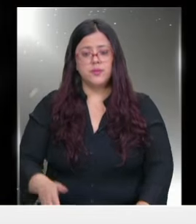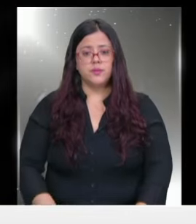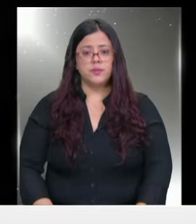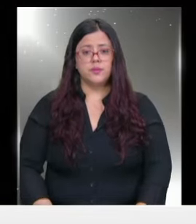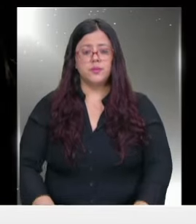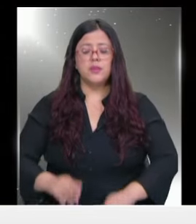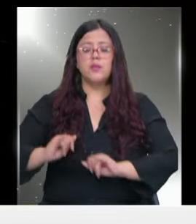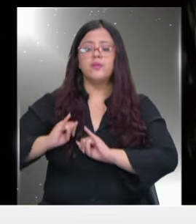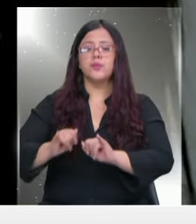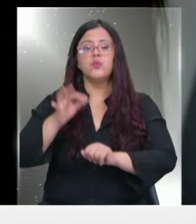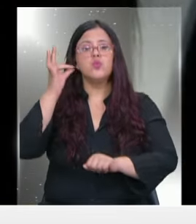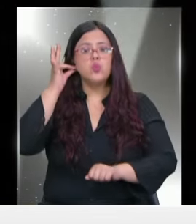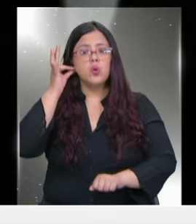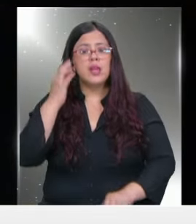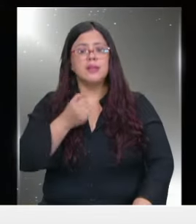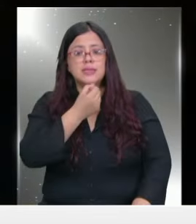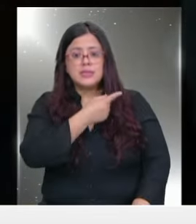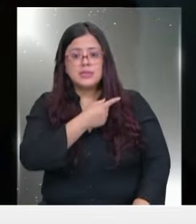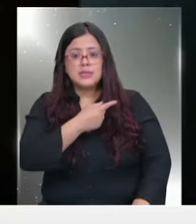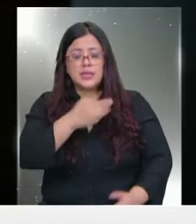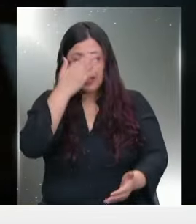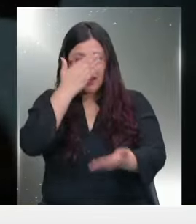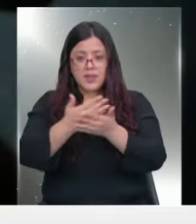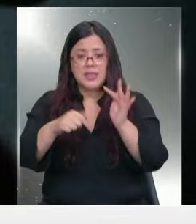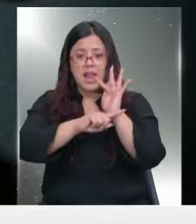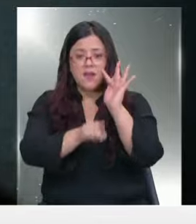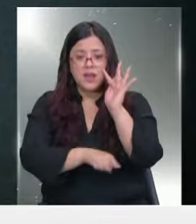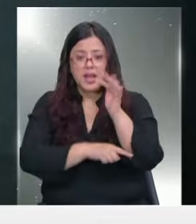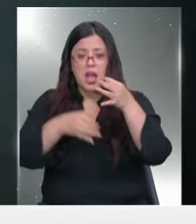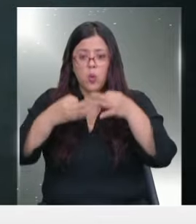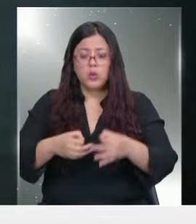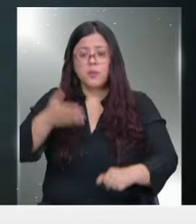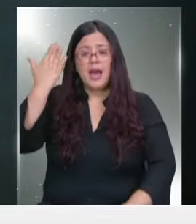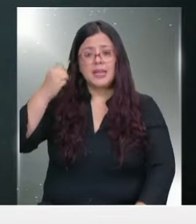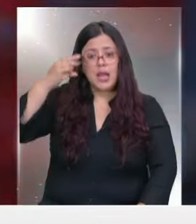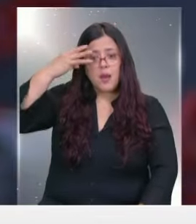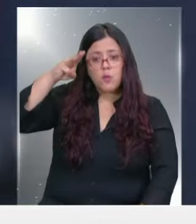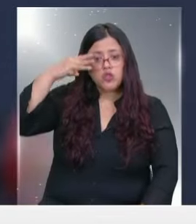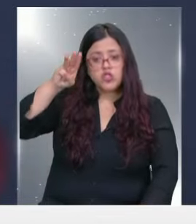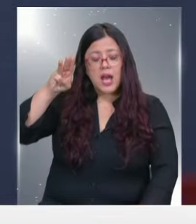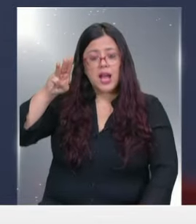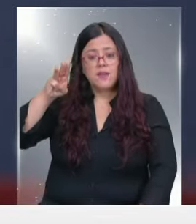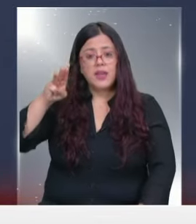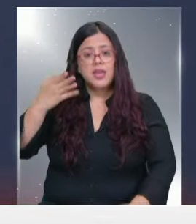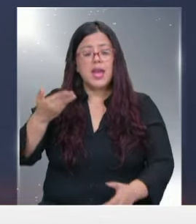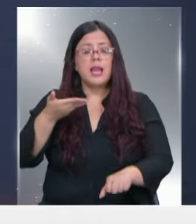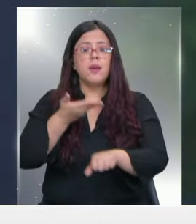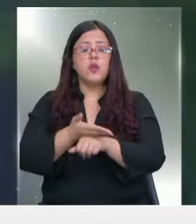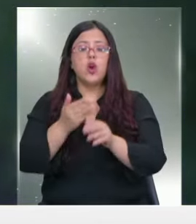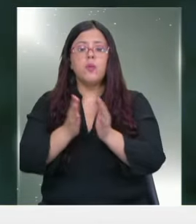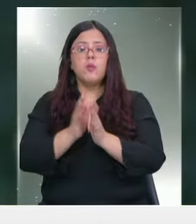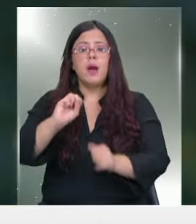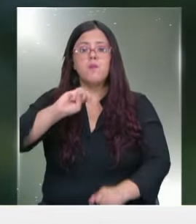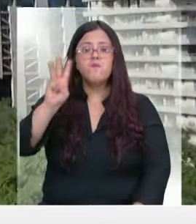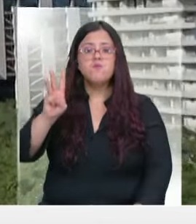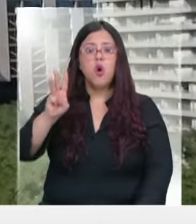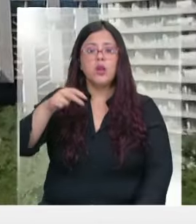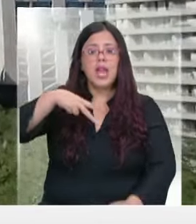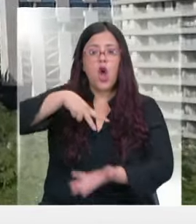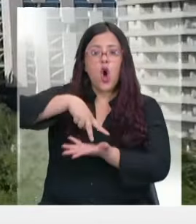Según relató la denunciante ante Fiscalía, en una oportunidad Manuel Monsalve la citó al Mall Costanera